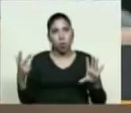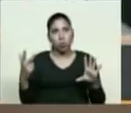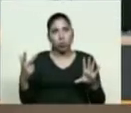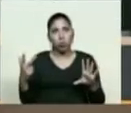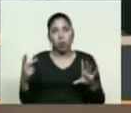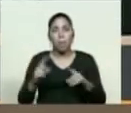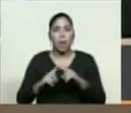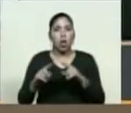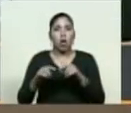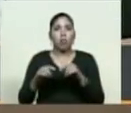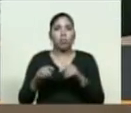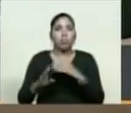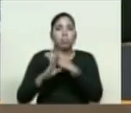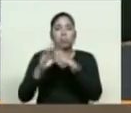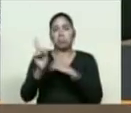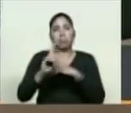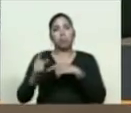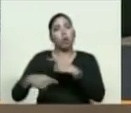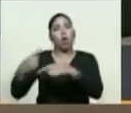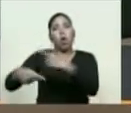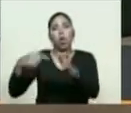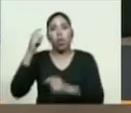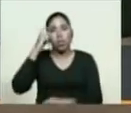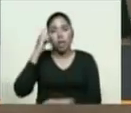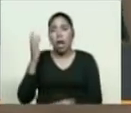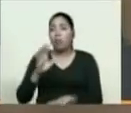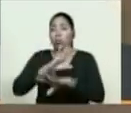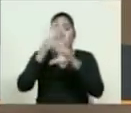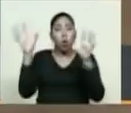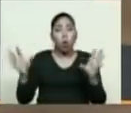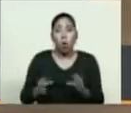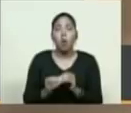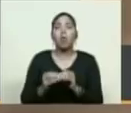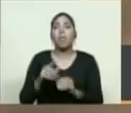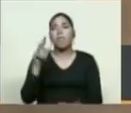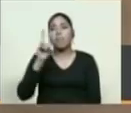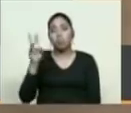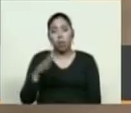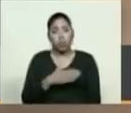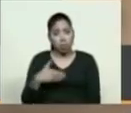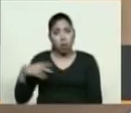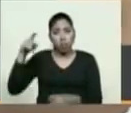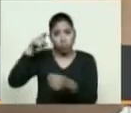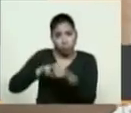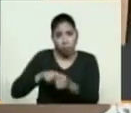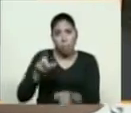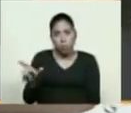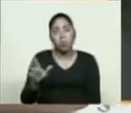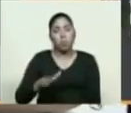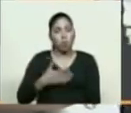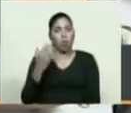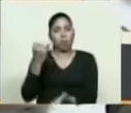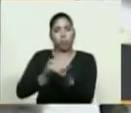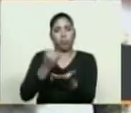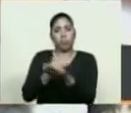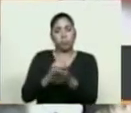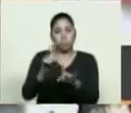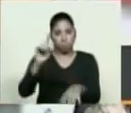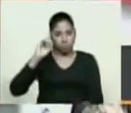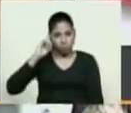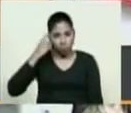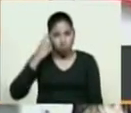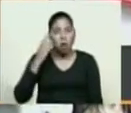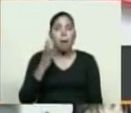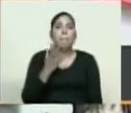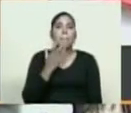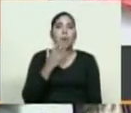continuo, hasta lograr que todos los venezolanos que quieran incorporarse al PSUV puedan inscribirse. Yo les recuerdo, por ejemplo,